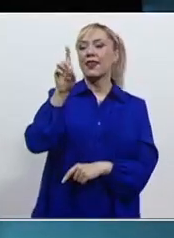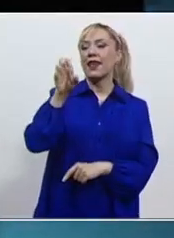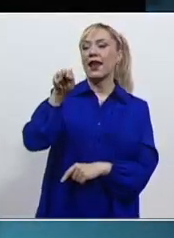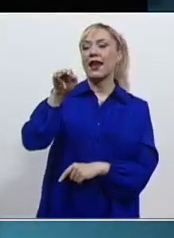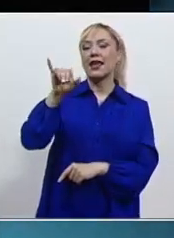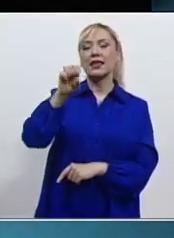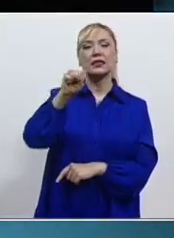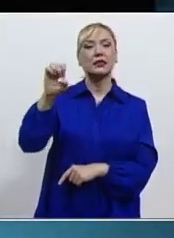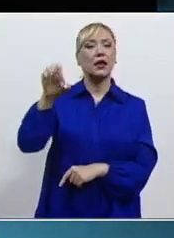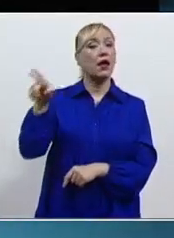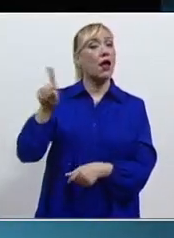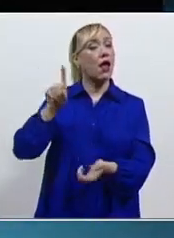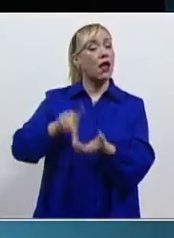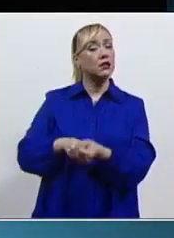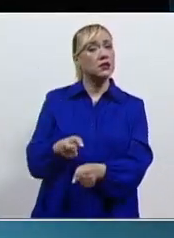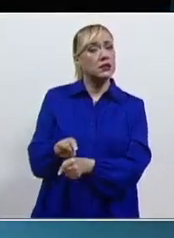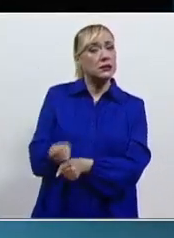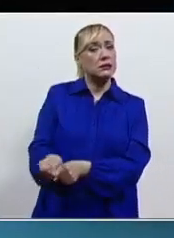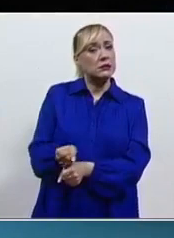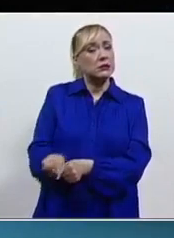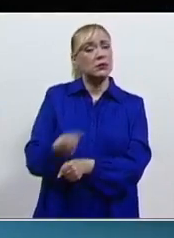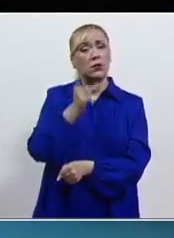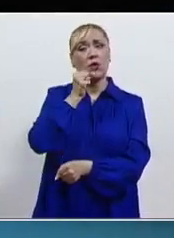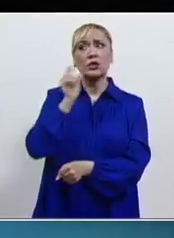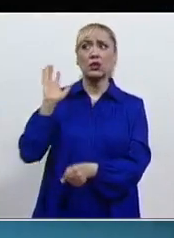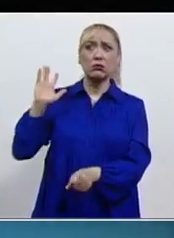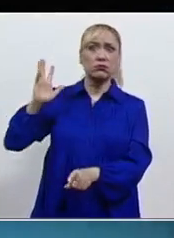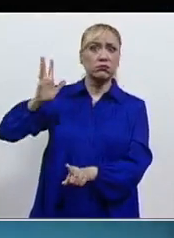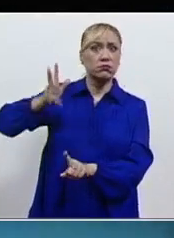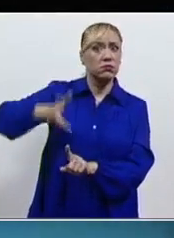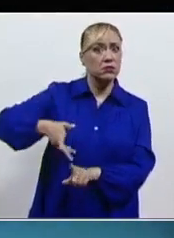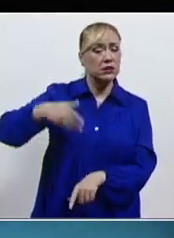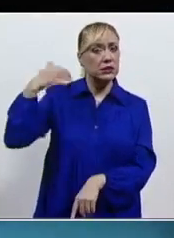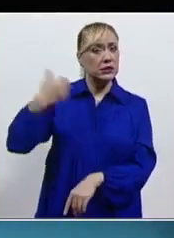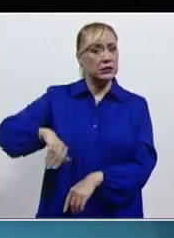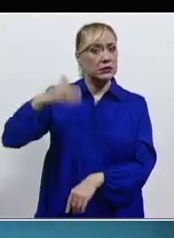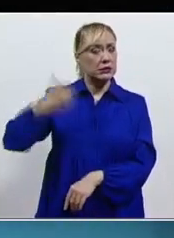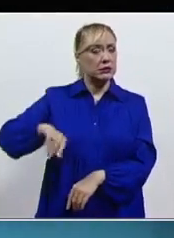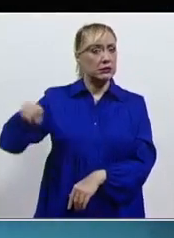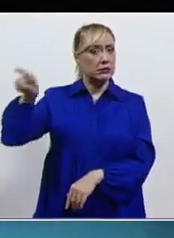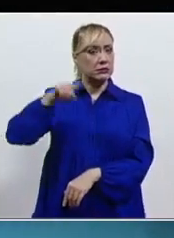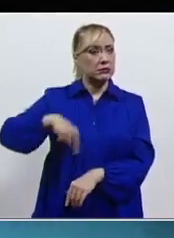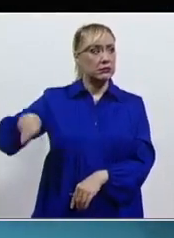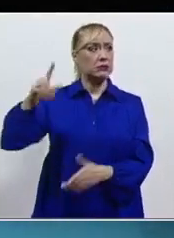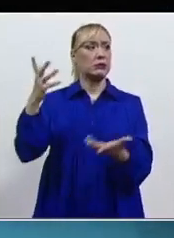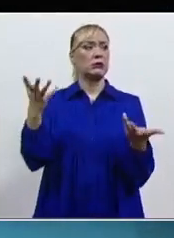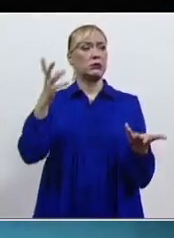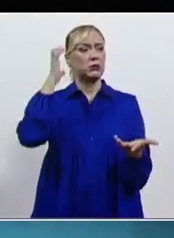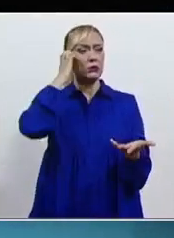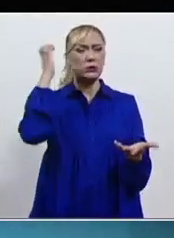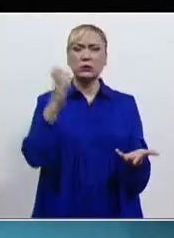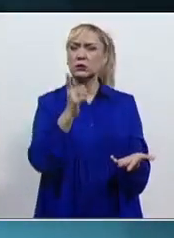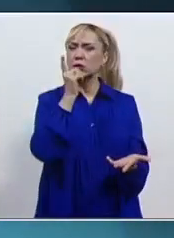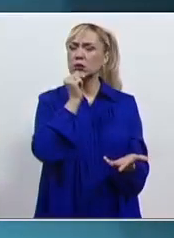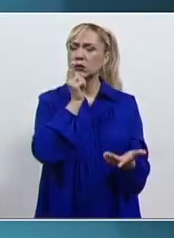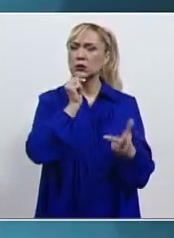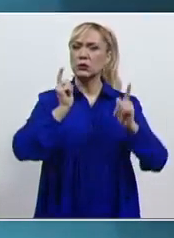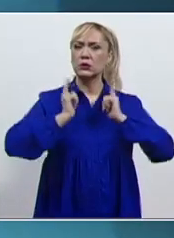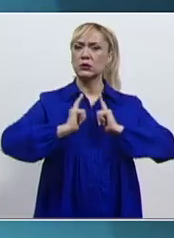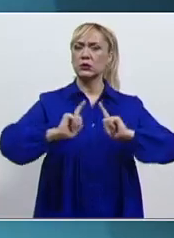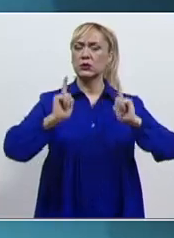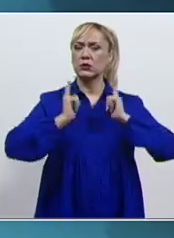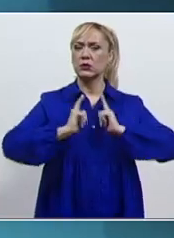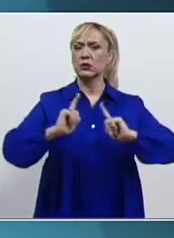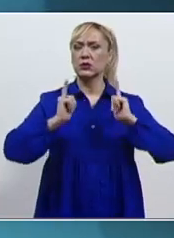de tortura sexual por parte de elementos de la Policía Estatal Preventiva de Ensenada y de la Agencia de la Policía Ministerial de la entonces